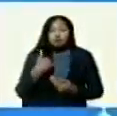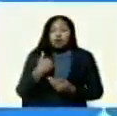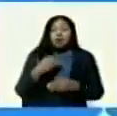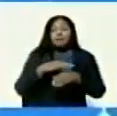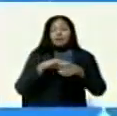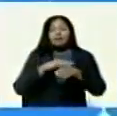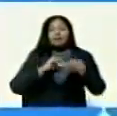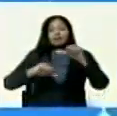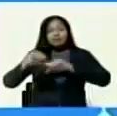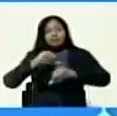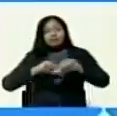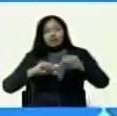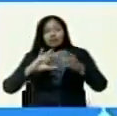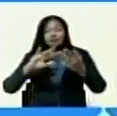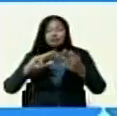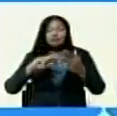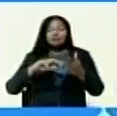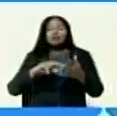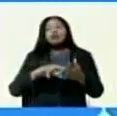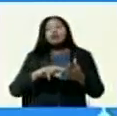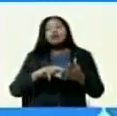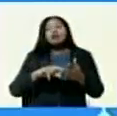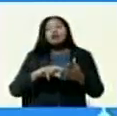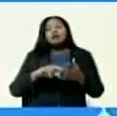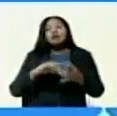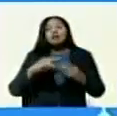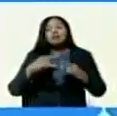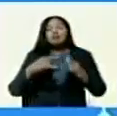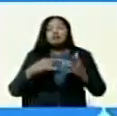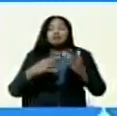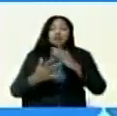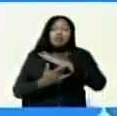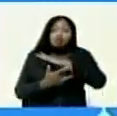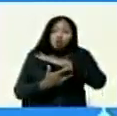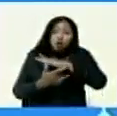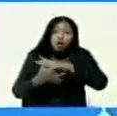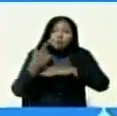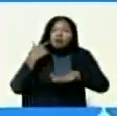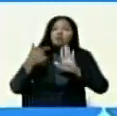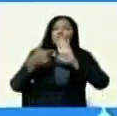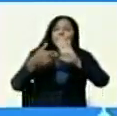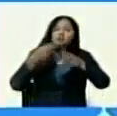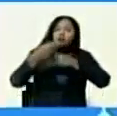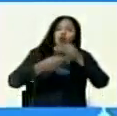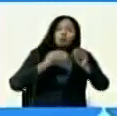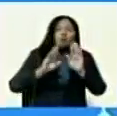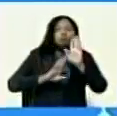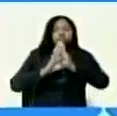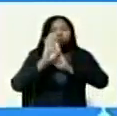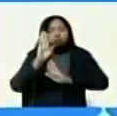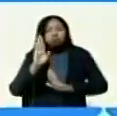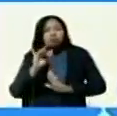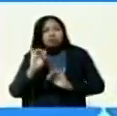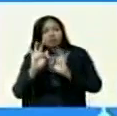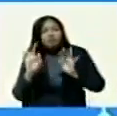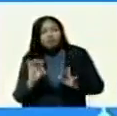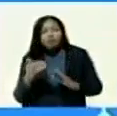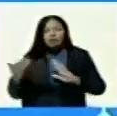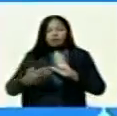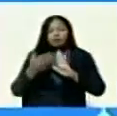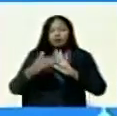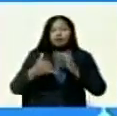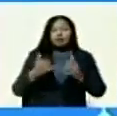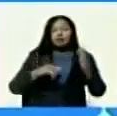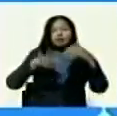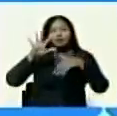de Ciencia y Tecnología para que explique cómo fue la progresividad de estos ataques el día